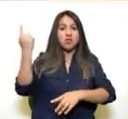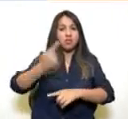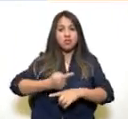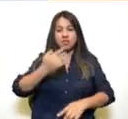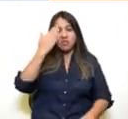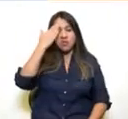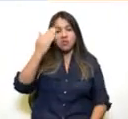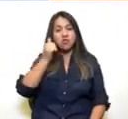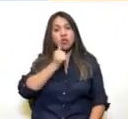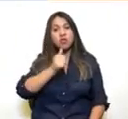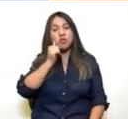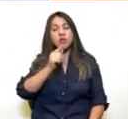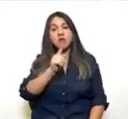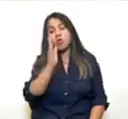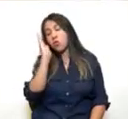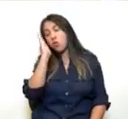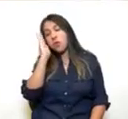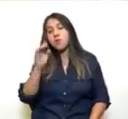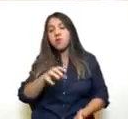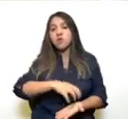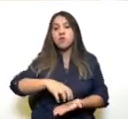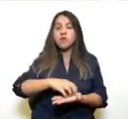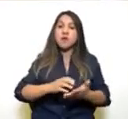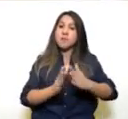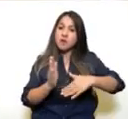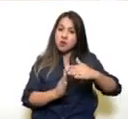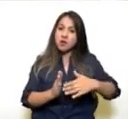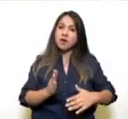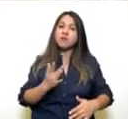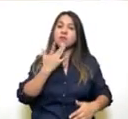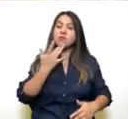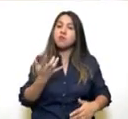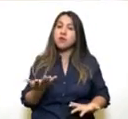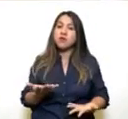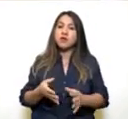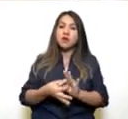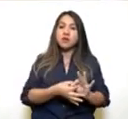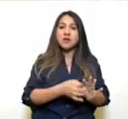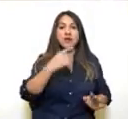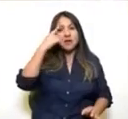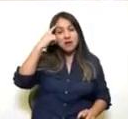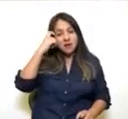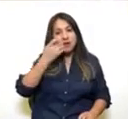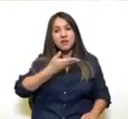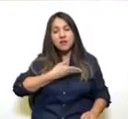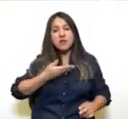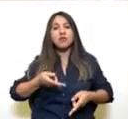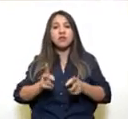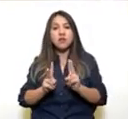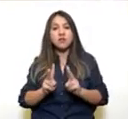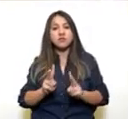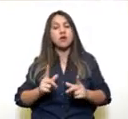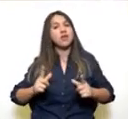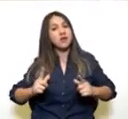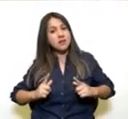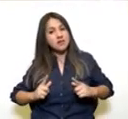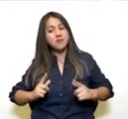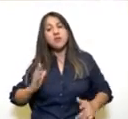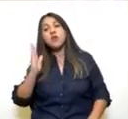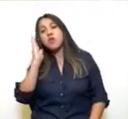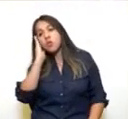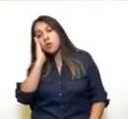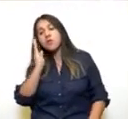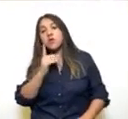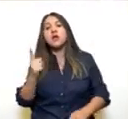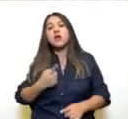no duermo en la pintana porque creo que tengo derecho a descansar duermo solo